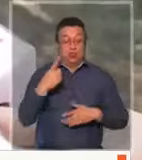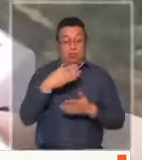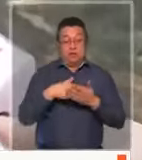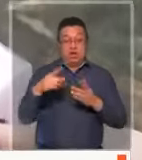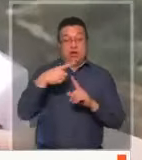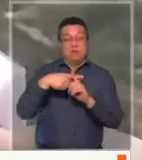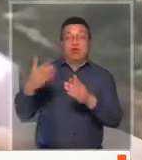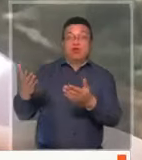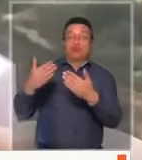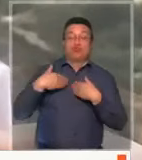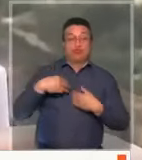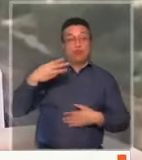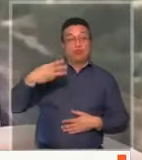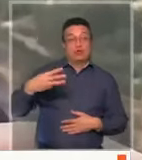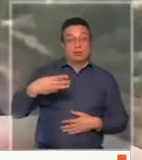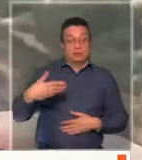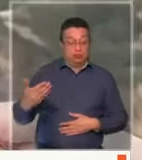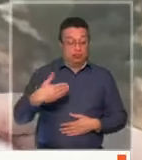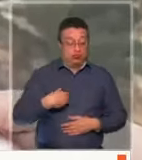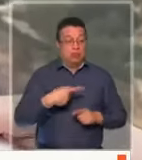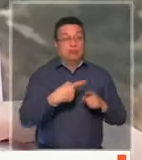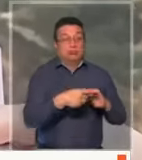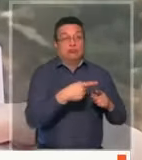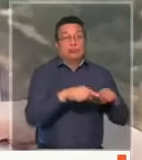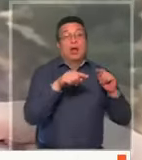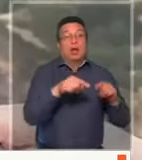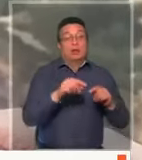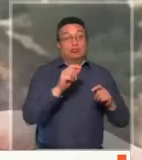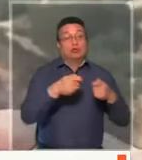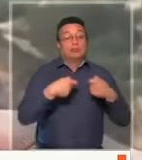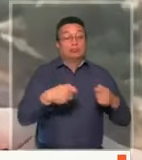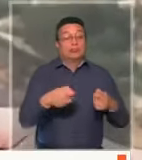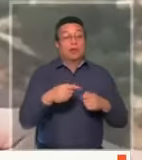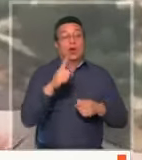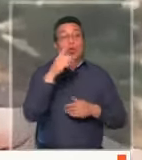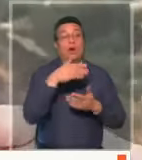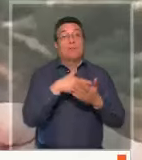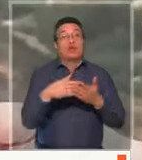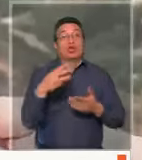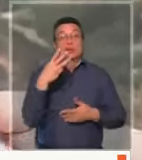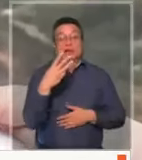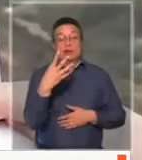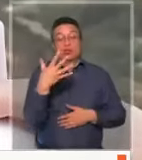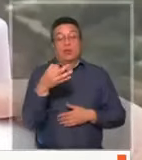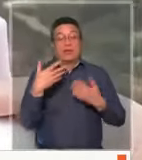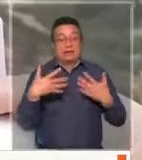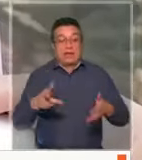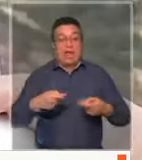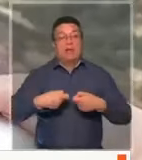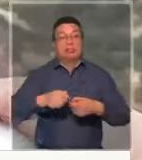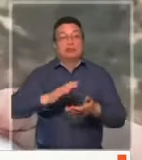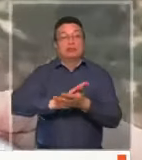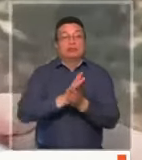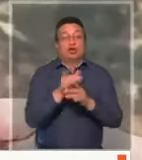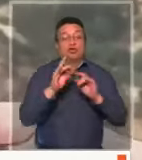dio la Muni. Ya me queda gastado 1.350.000, que es lo puro